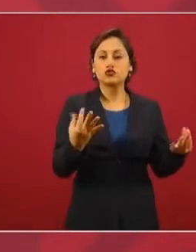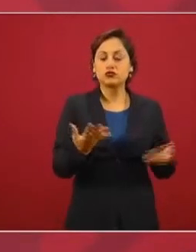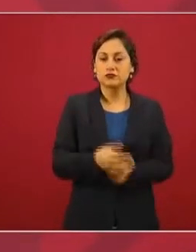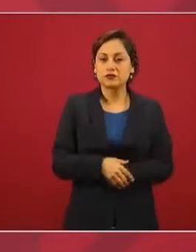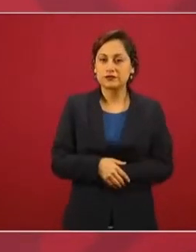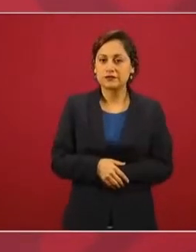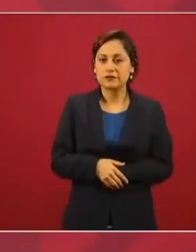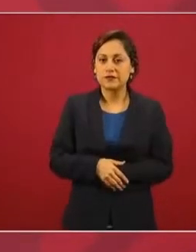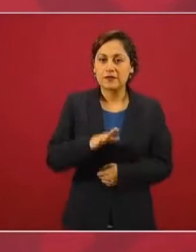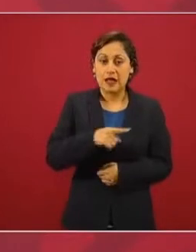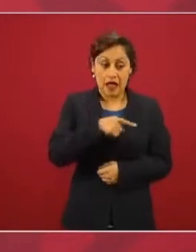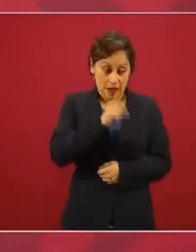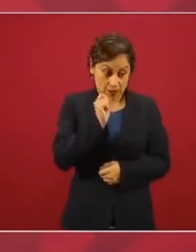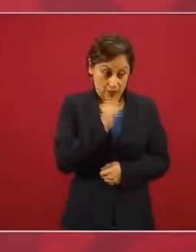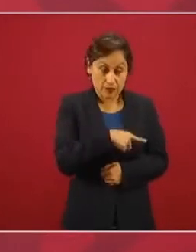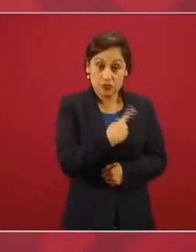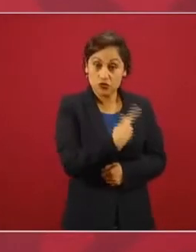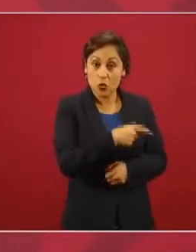el mismo abuelo.